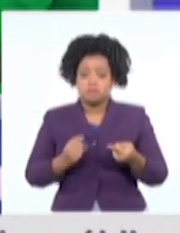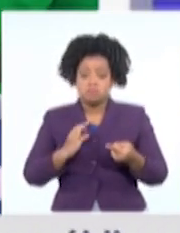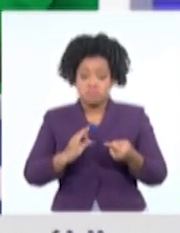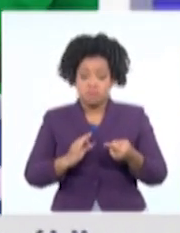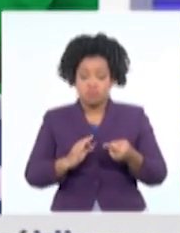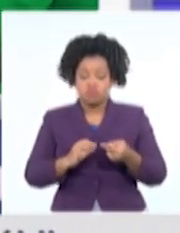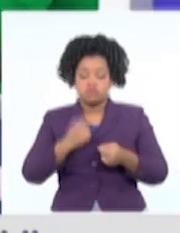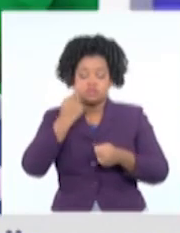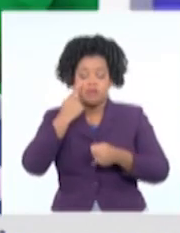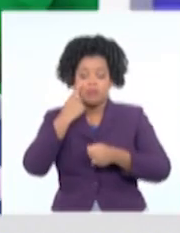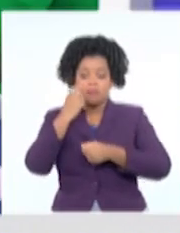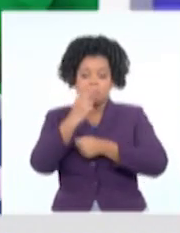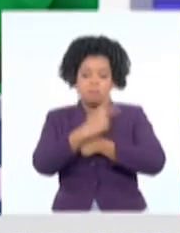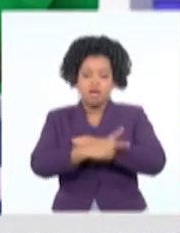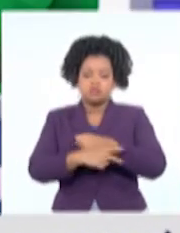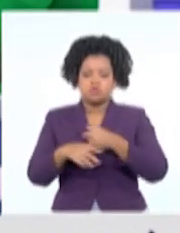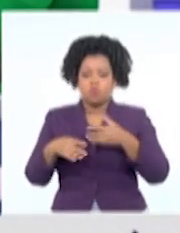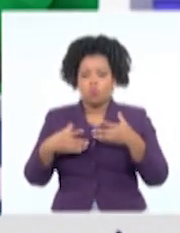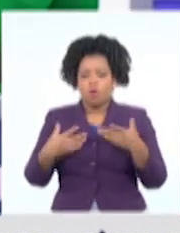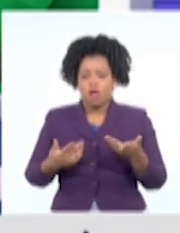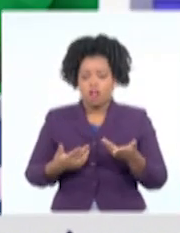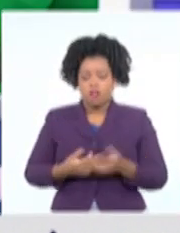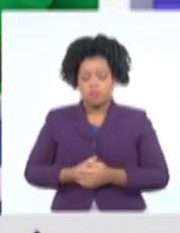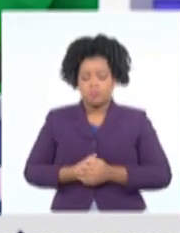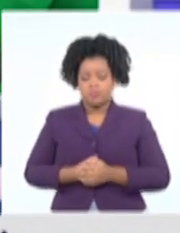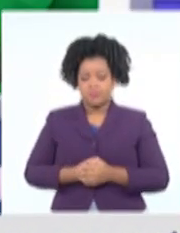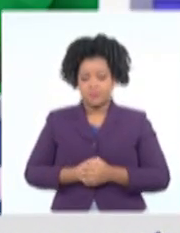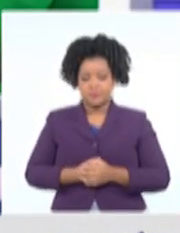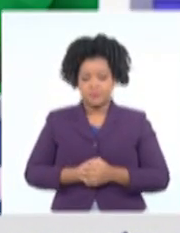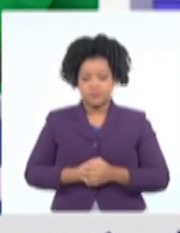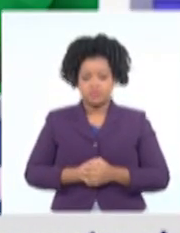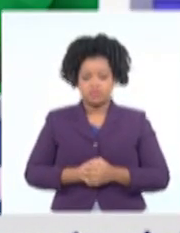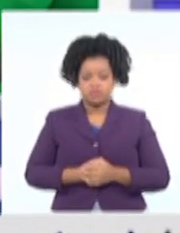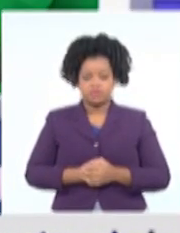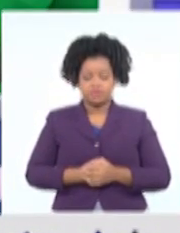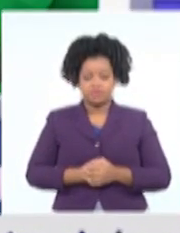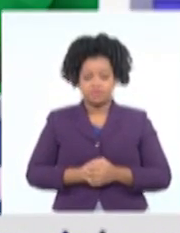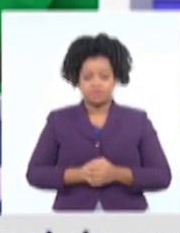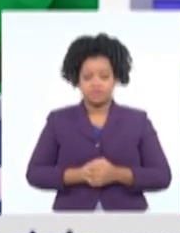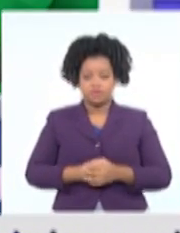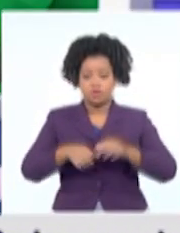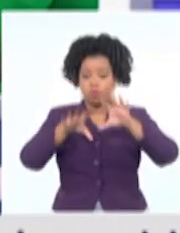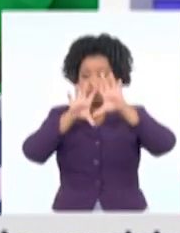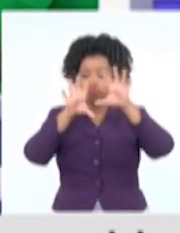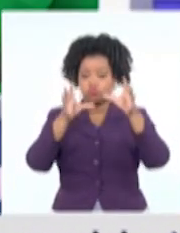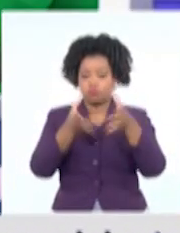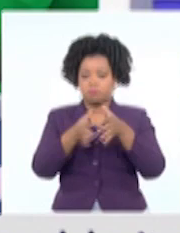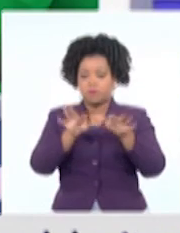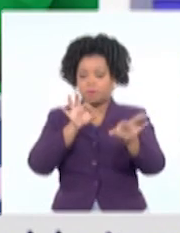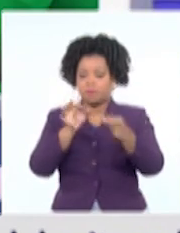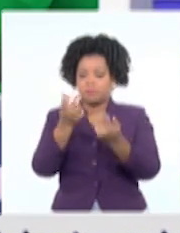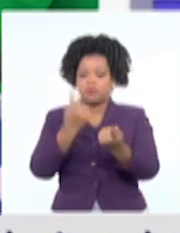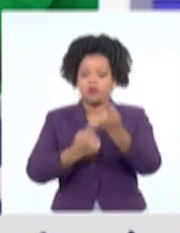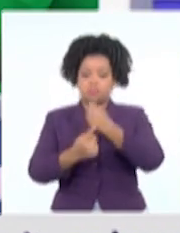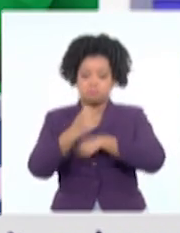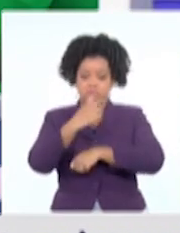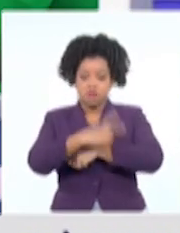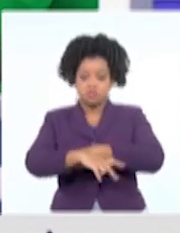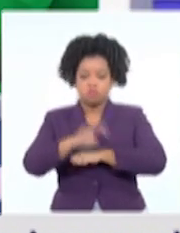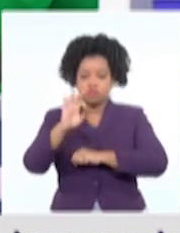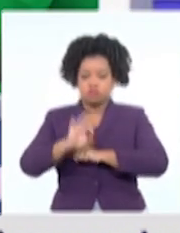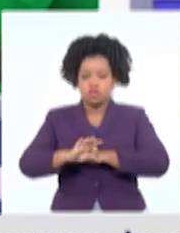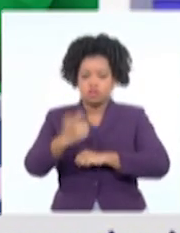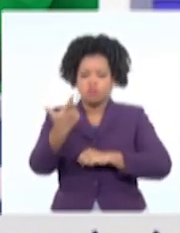países en cuanto a % de vacunación. Y aquí aparece,